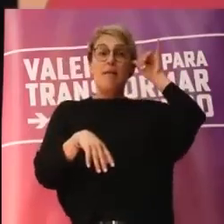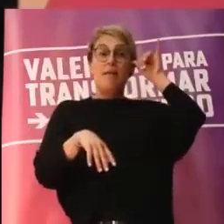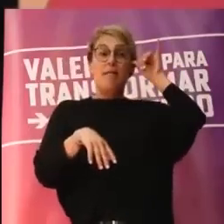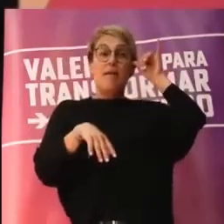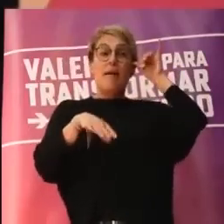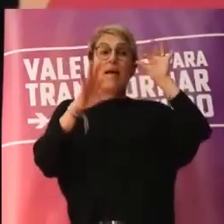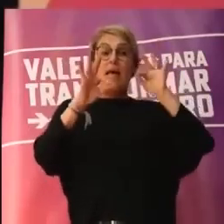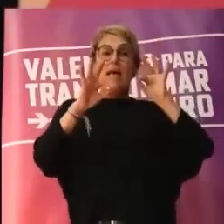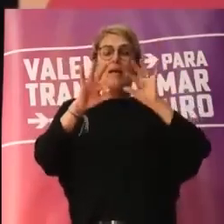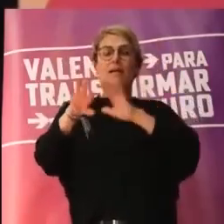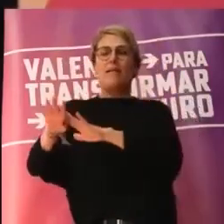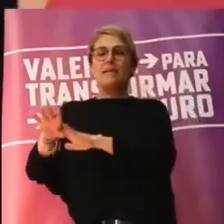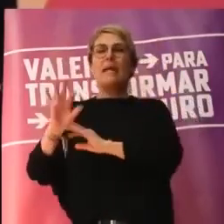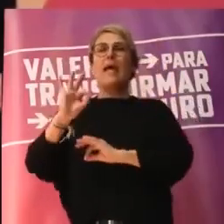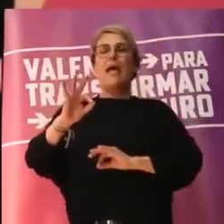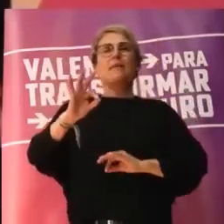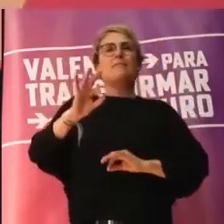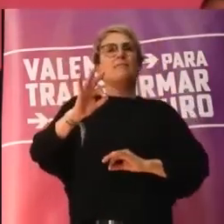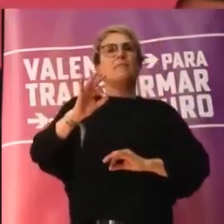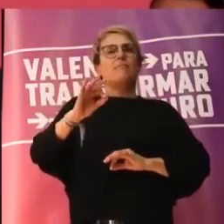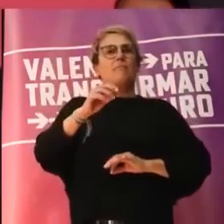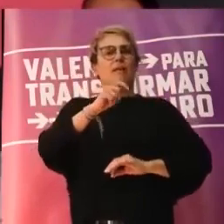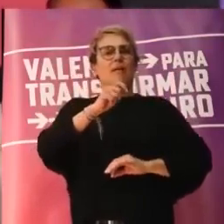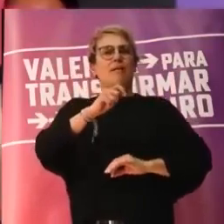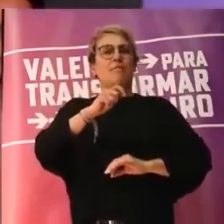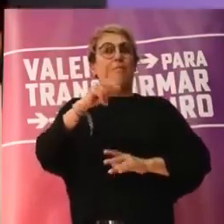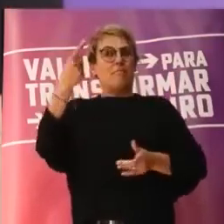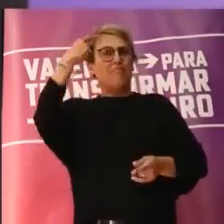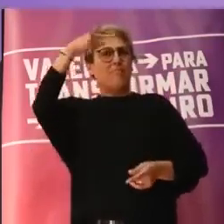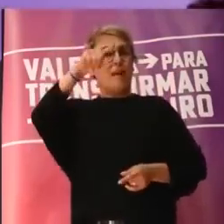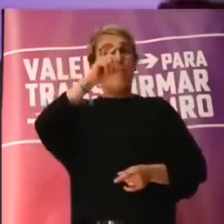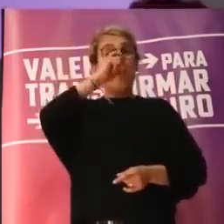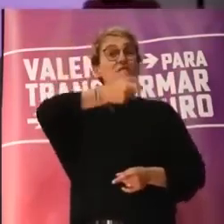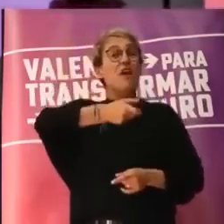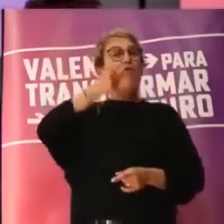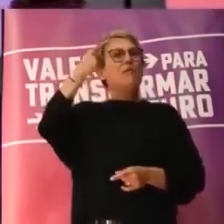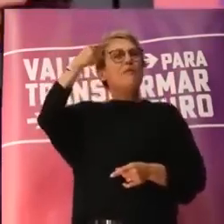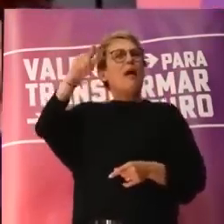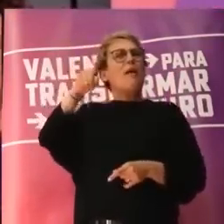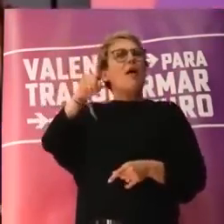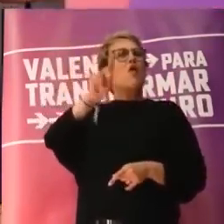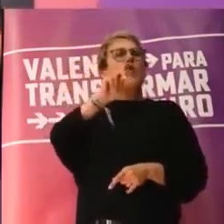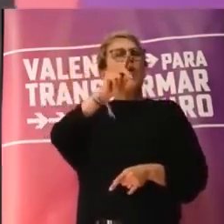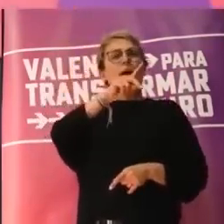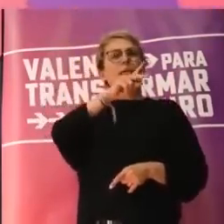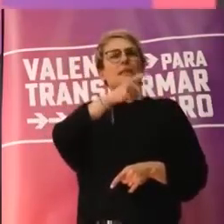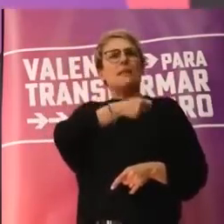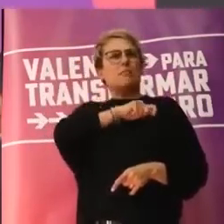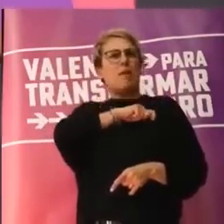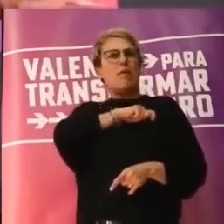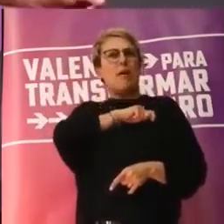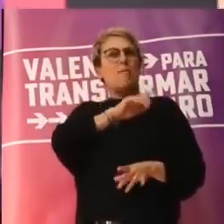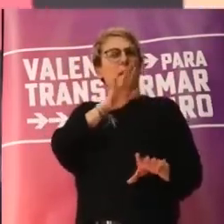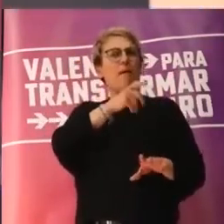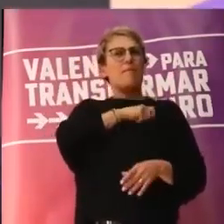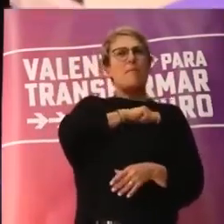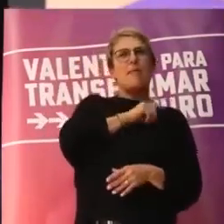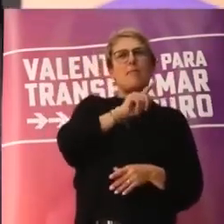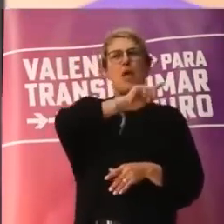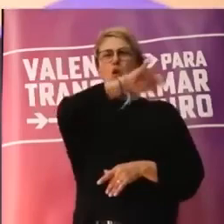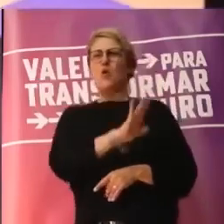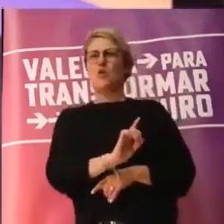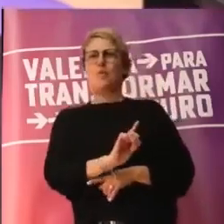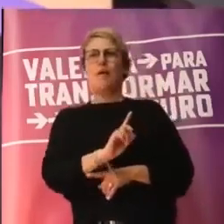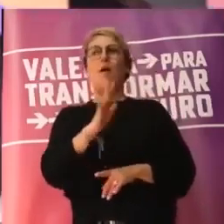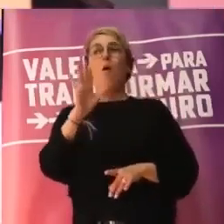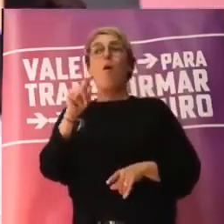Feijóo. Feijóo sabe perfectamente que Madrid no es España, pero ha comprobado que España tampoco se parece a Galicia y a lo que él